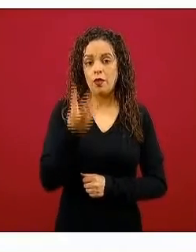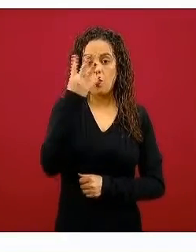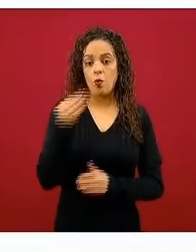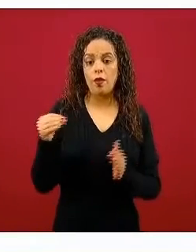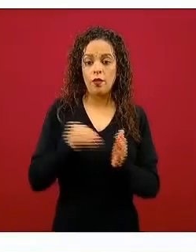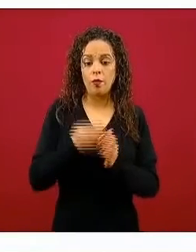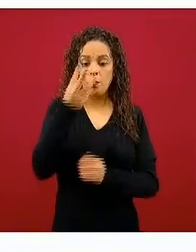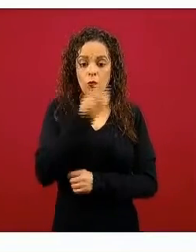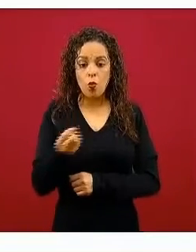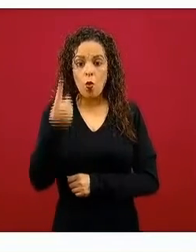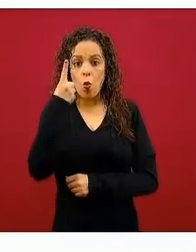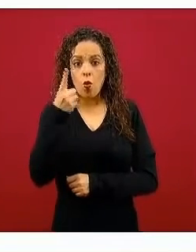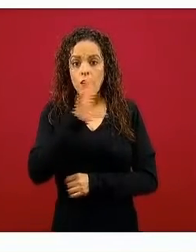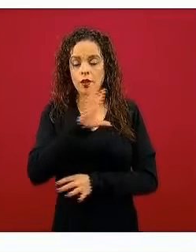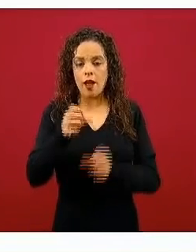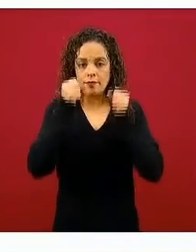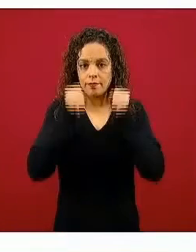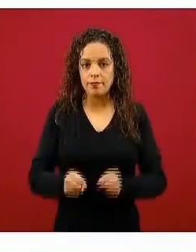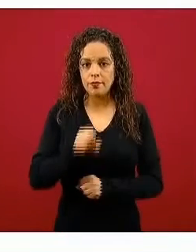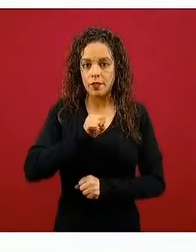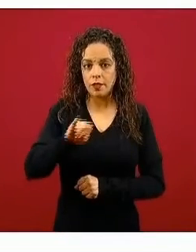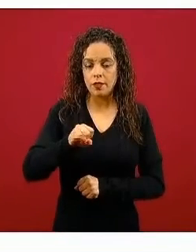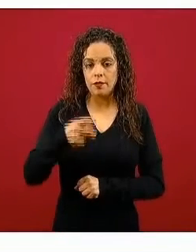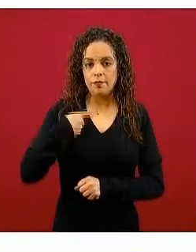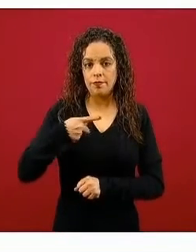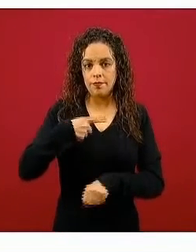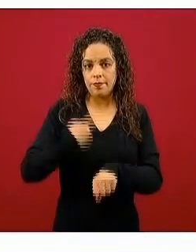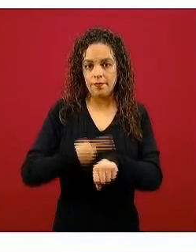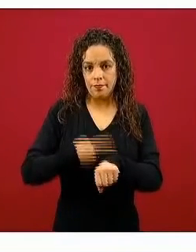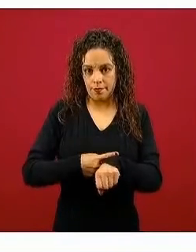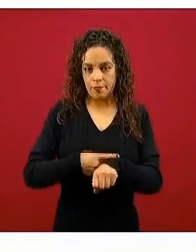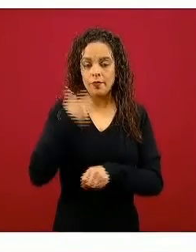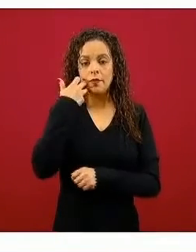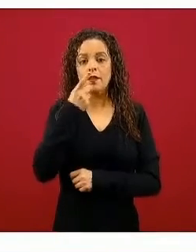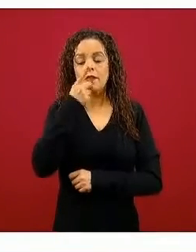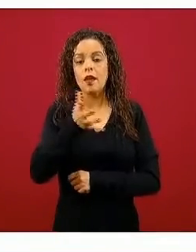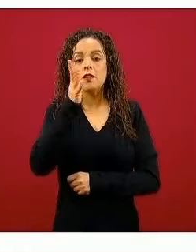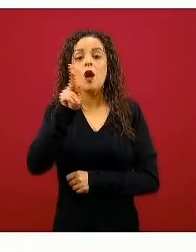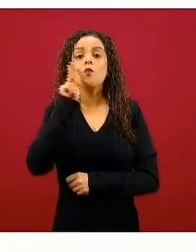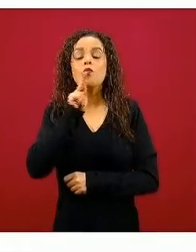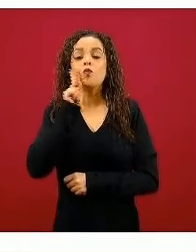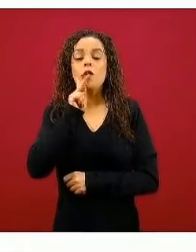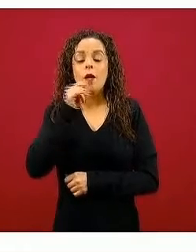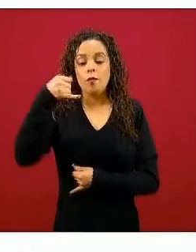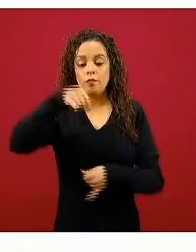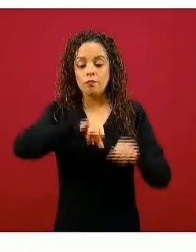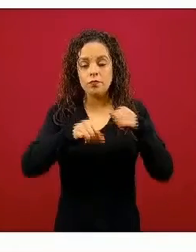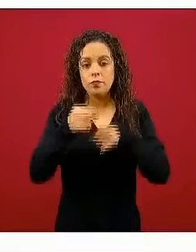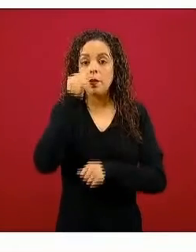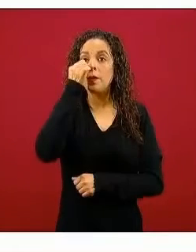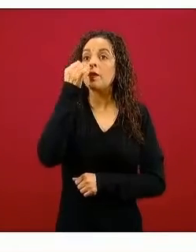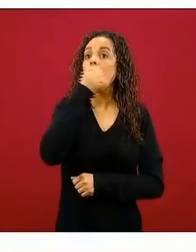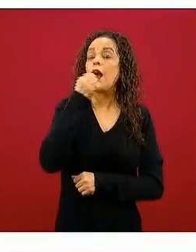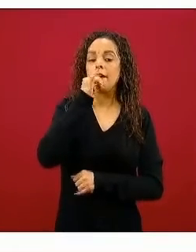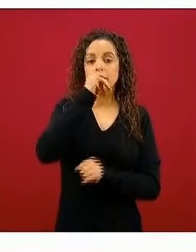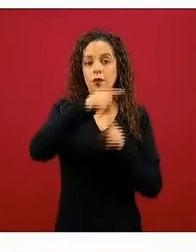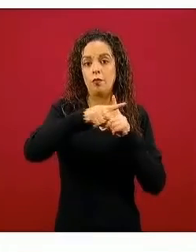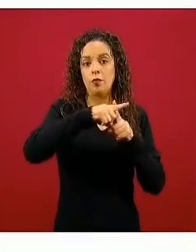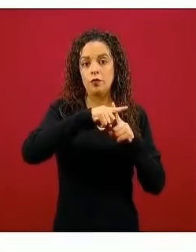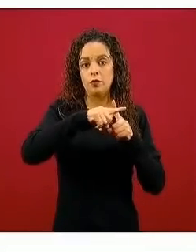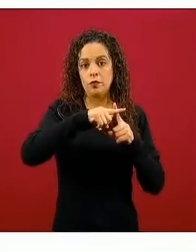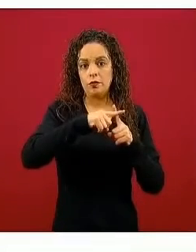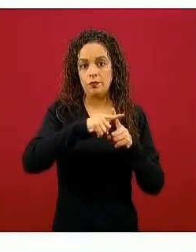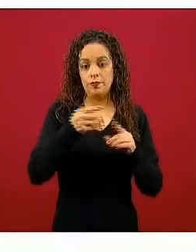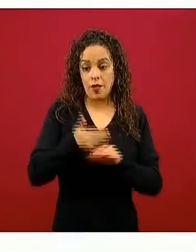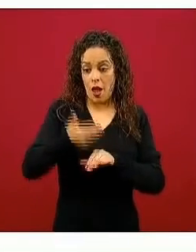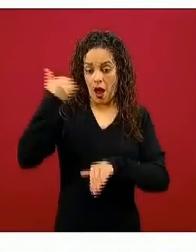124.301 casos confirmados, es decir, personas que se tomaron la prueba, dieron positivas SARS-CoV-2, eran casos sospechosos porque tenían signos